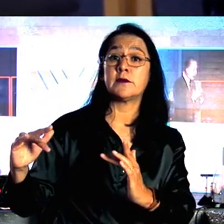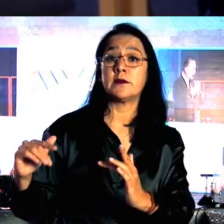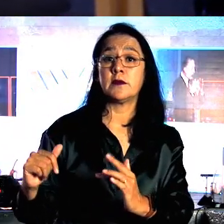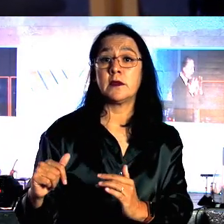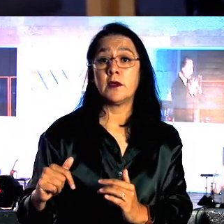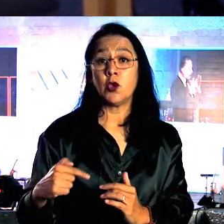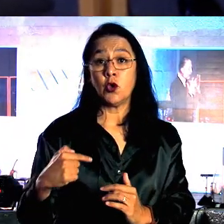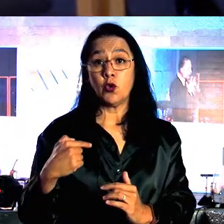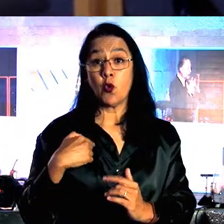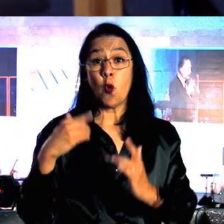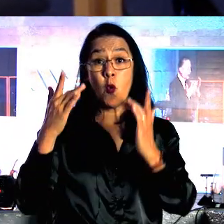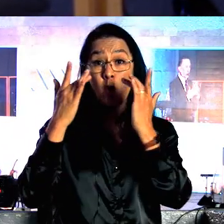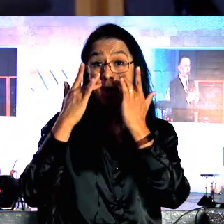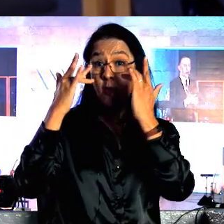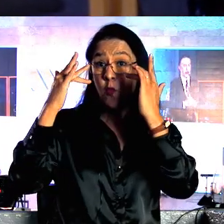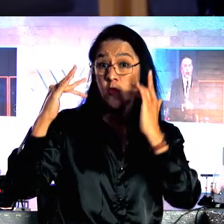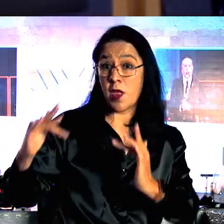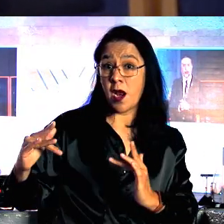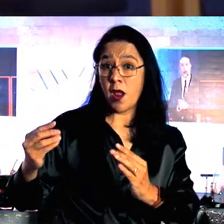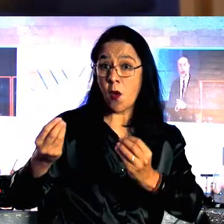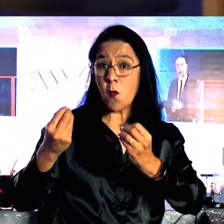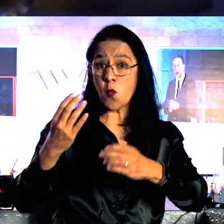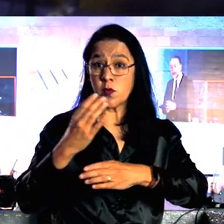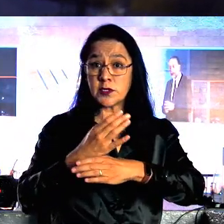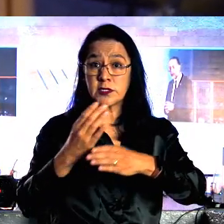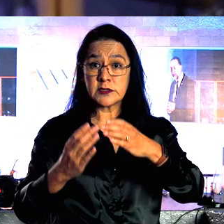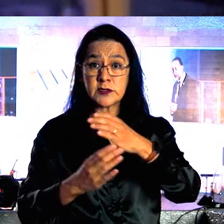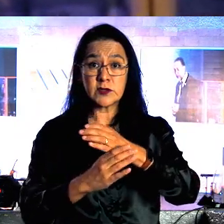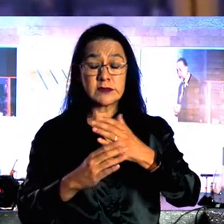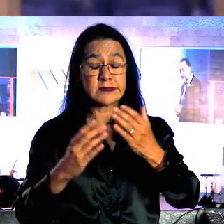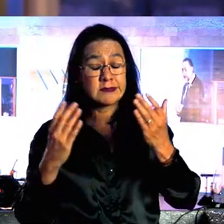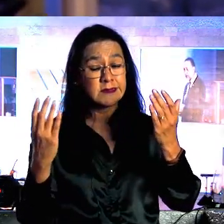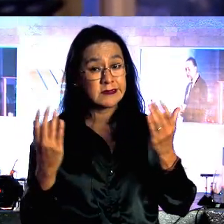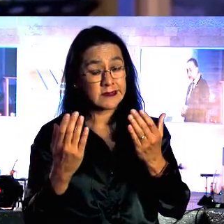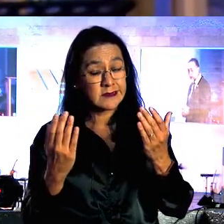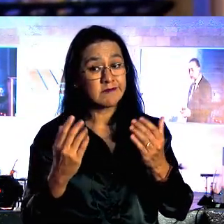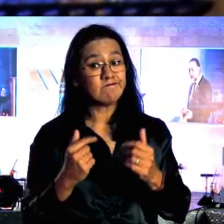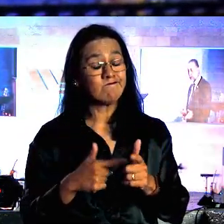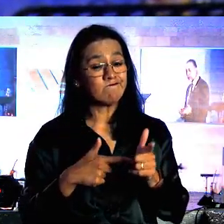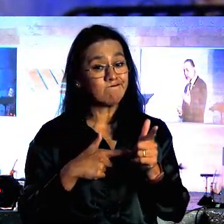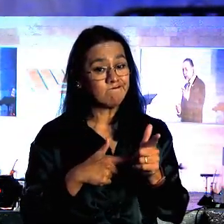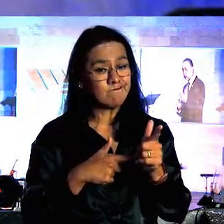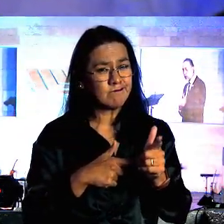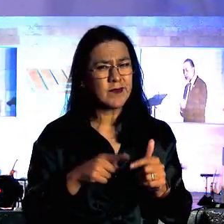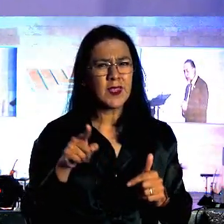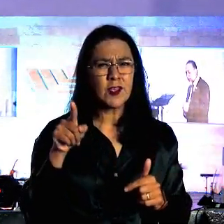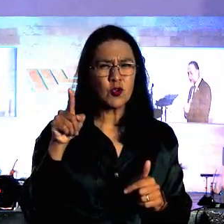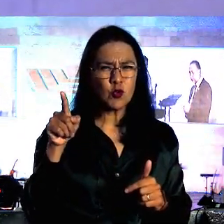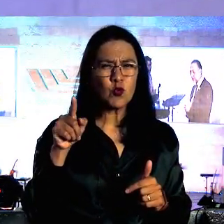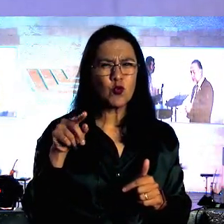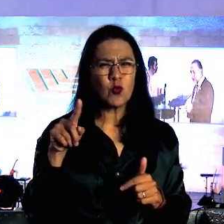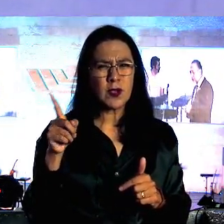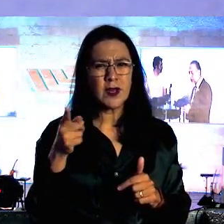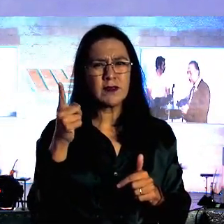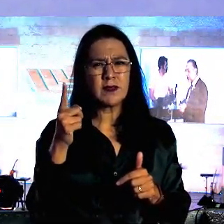que tengo que renunciar a muchas cosas que he estado haciendo si tú eres esa persona ponte de pie